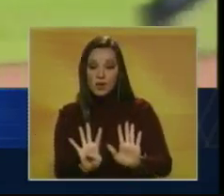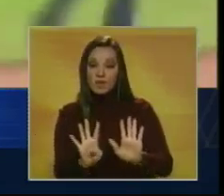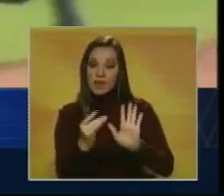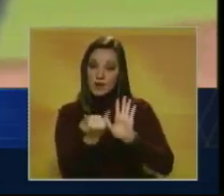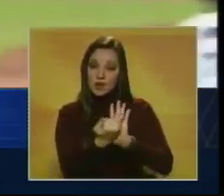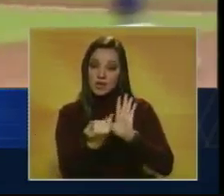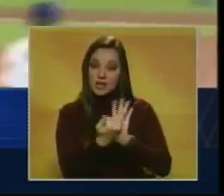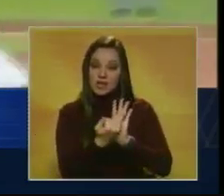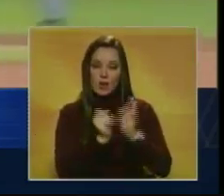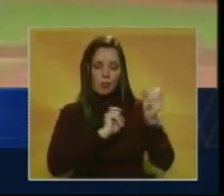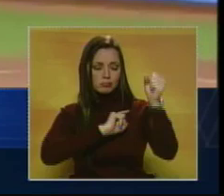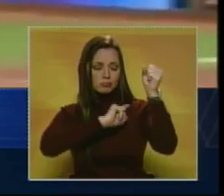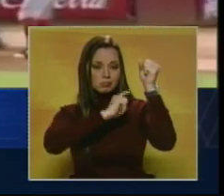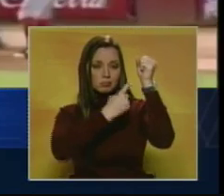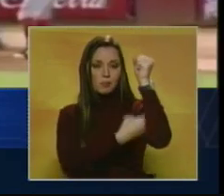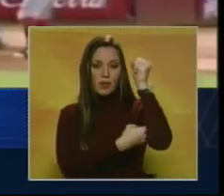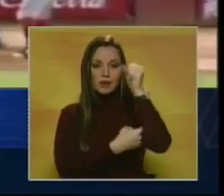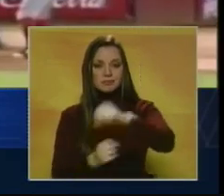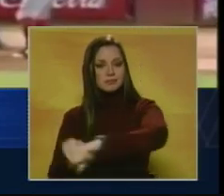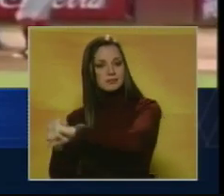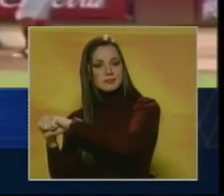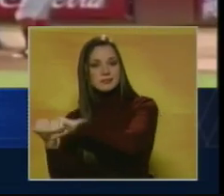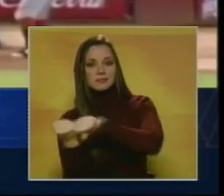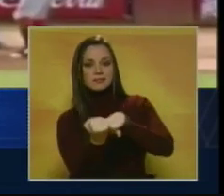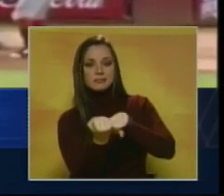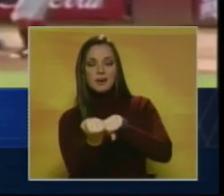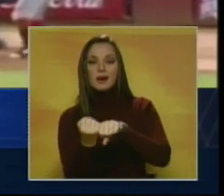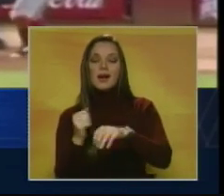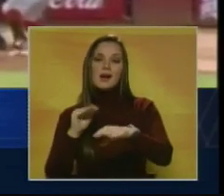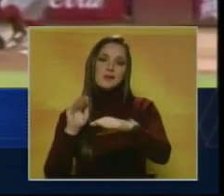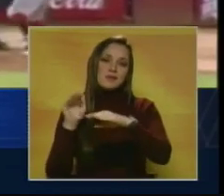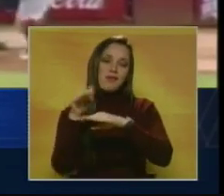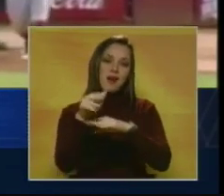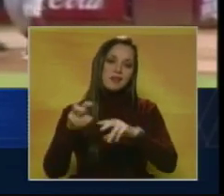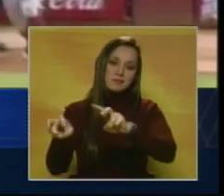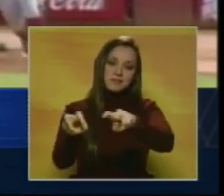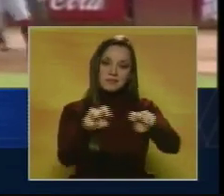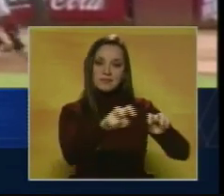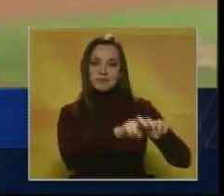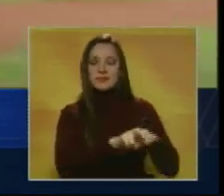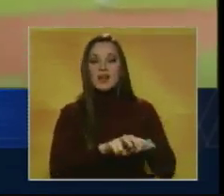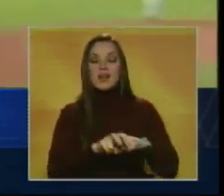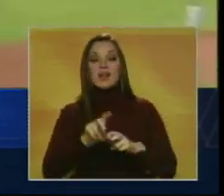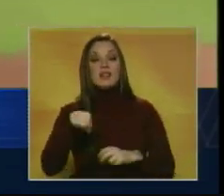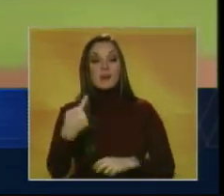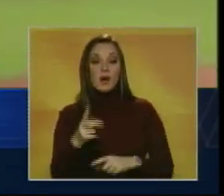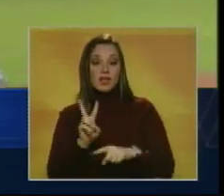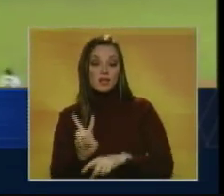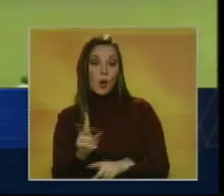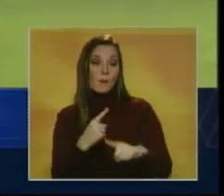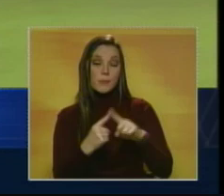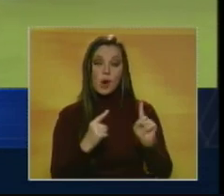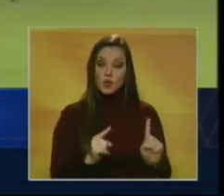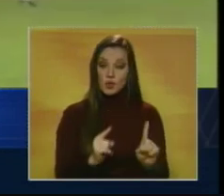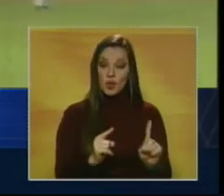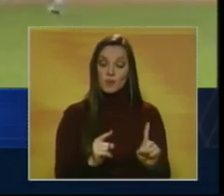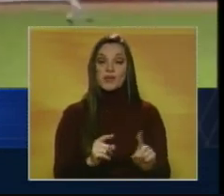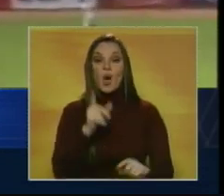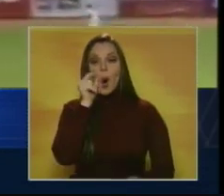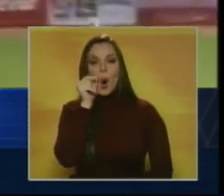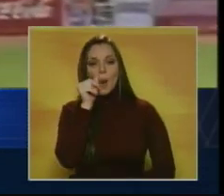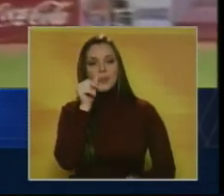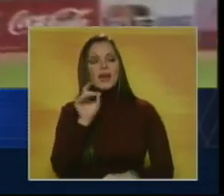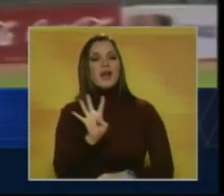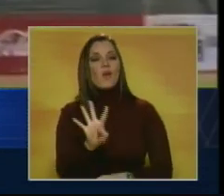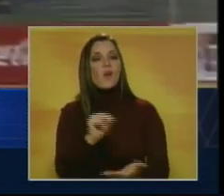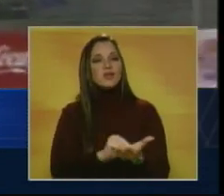demostró todo su poder con un cuadrangular solitario frente a José Ascanio para darle la victoria a los Cardenales 2-1. Pérez se fue 4-3 con el quinto gol